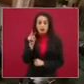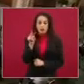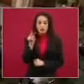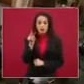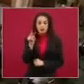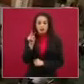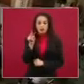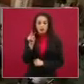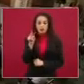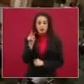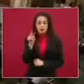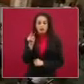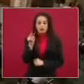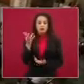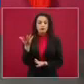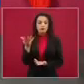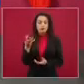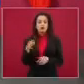cómo